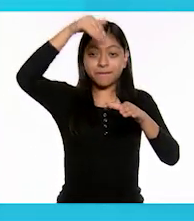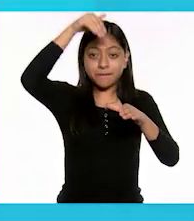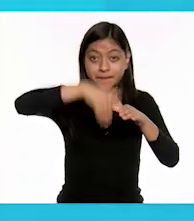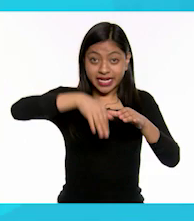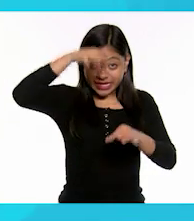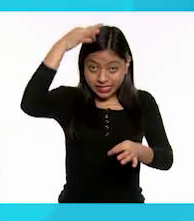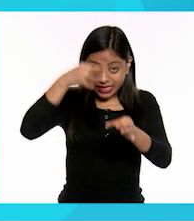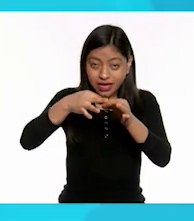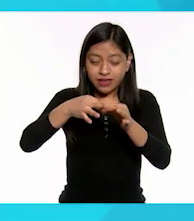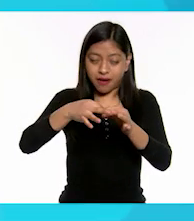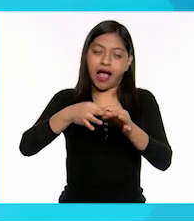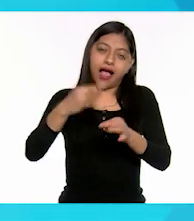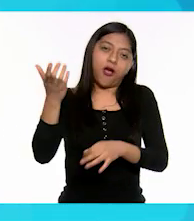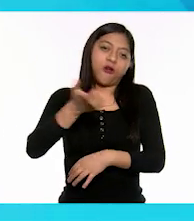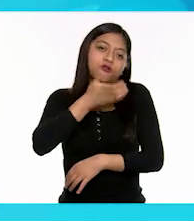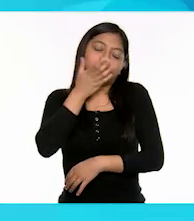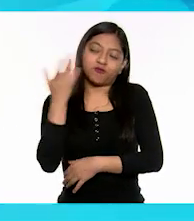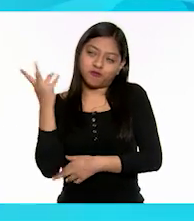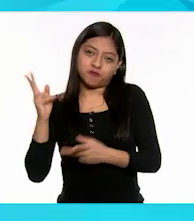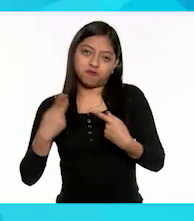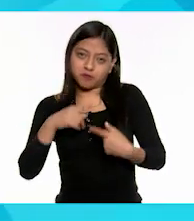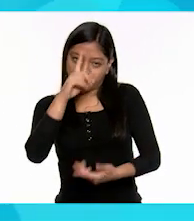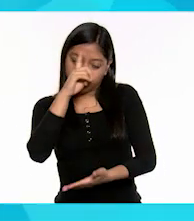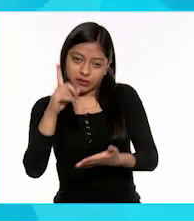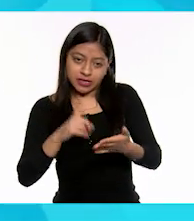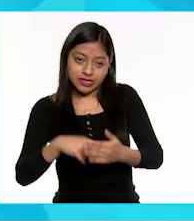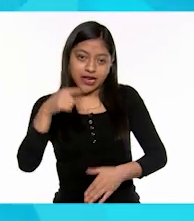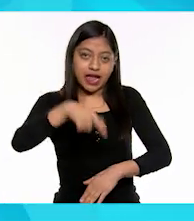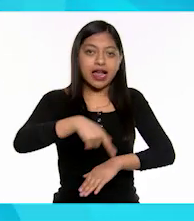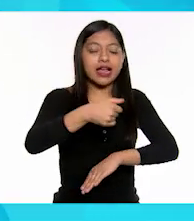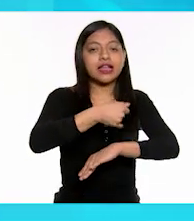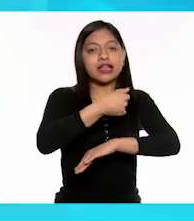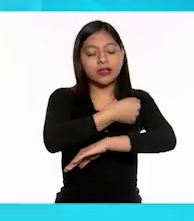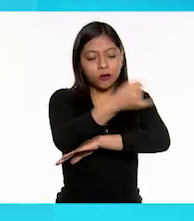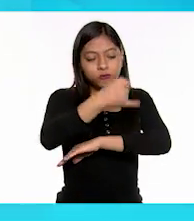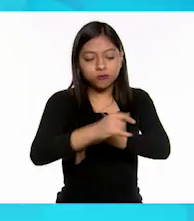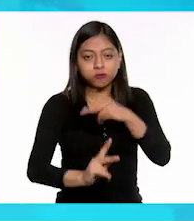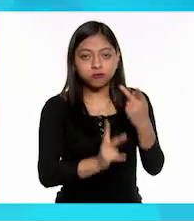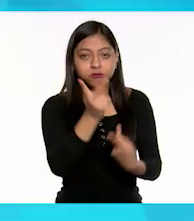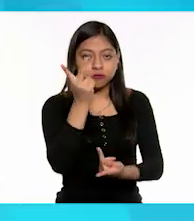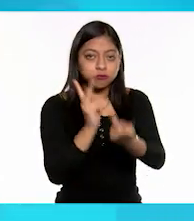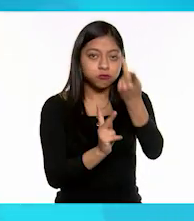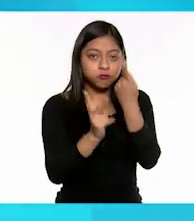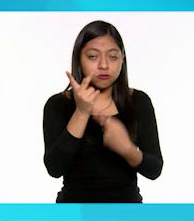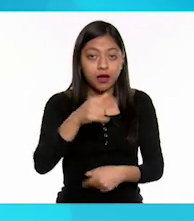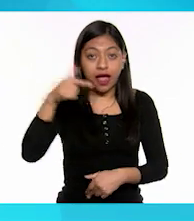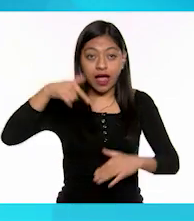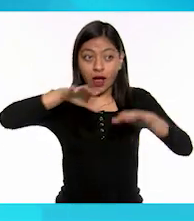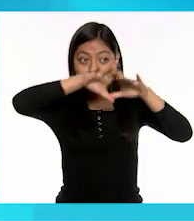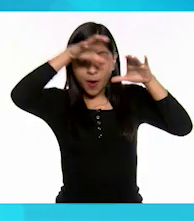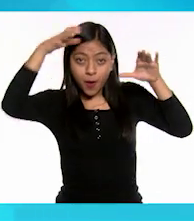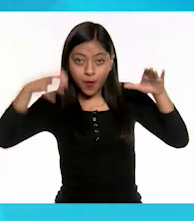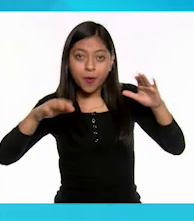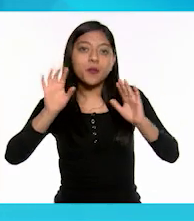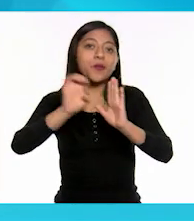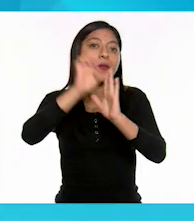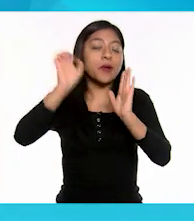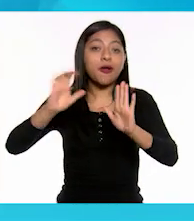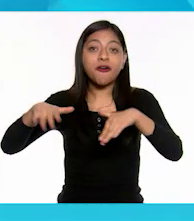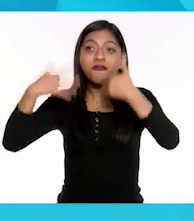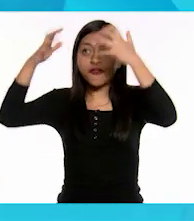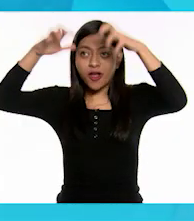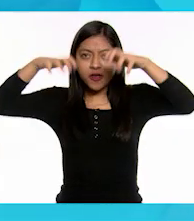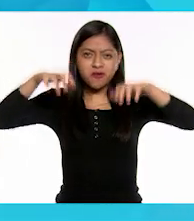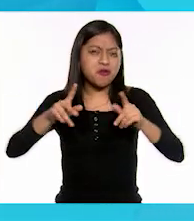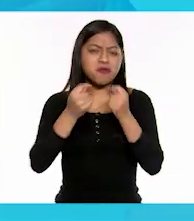dicen los antiguos aquí jugamos en la cueva nos gusta jugar aunque ayudaba fuerte no nos mojamos nunca aquí hasta adentro nos